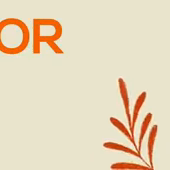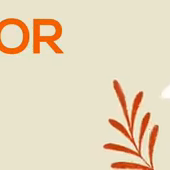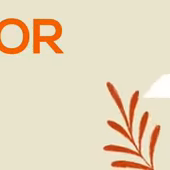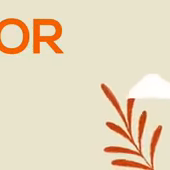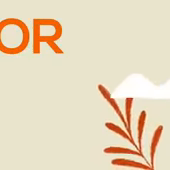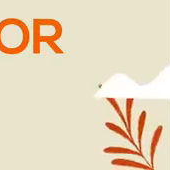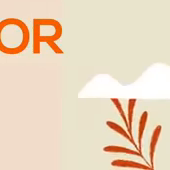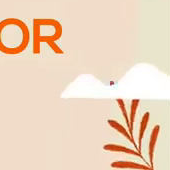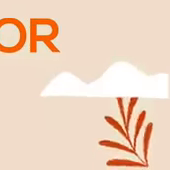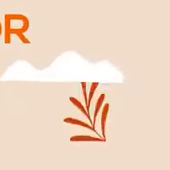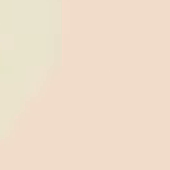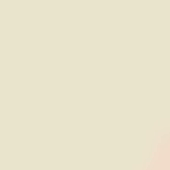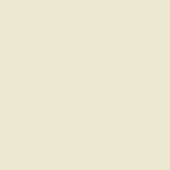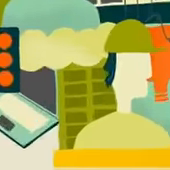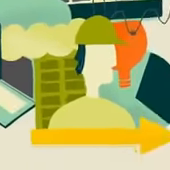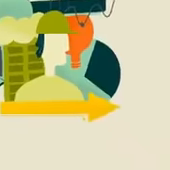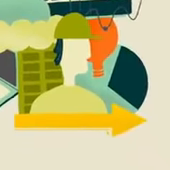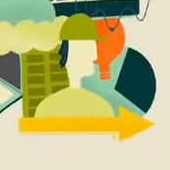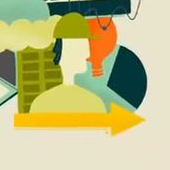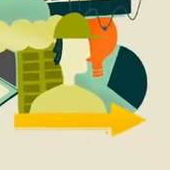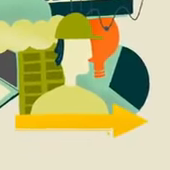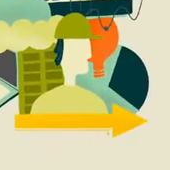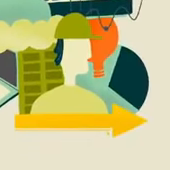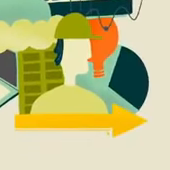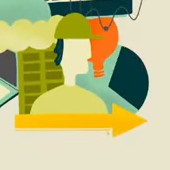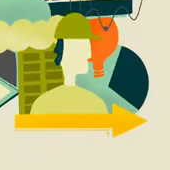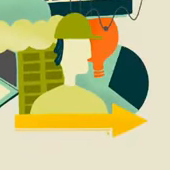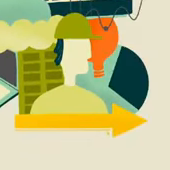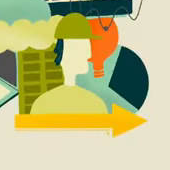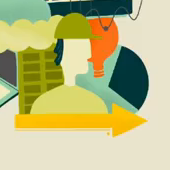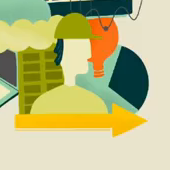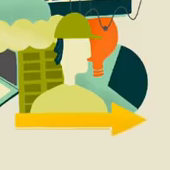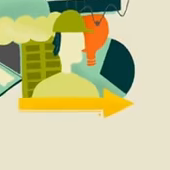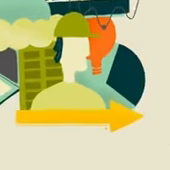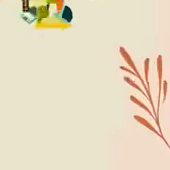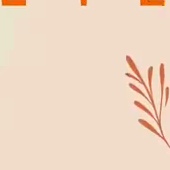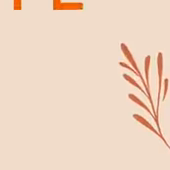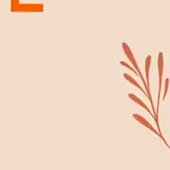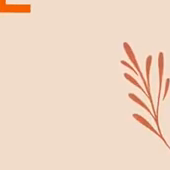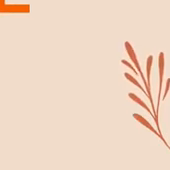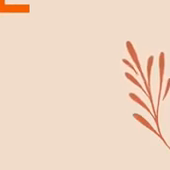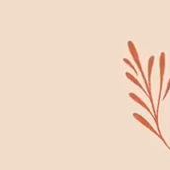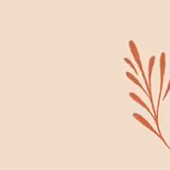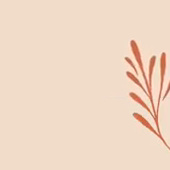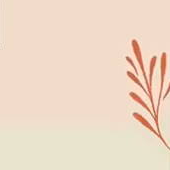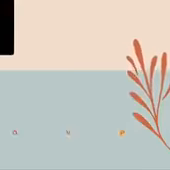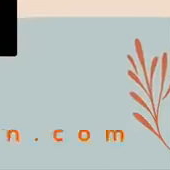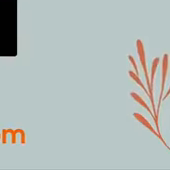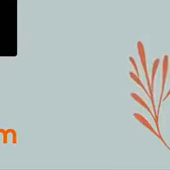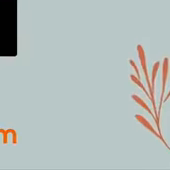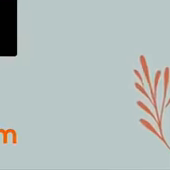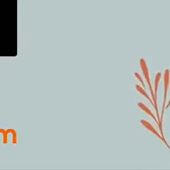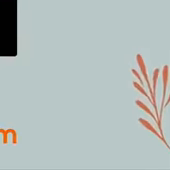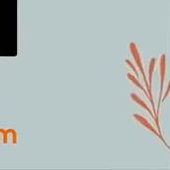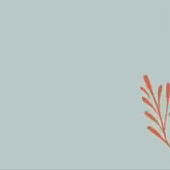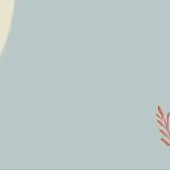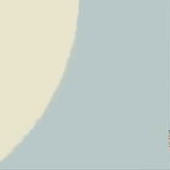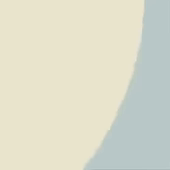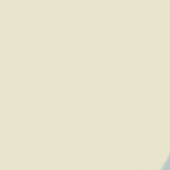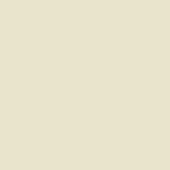maior participa de los conversatorios el mercado joven y las ofertas de empleo que tiene la ciudad para ti inscríbete en medellín joven